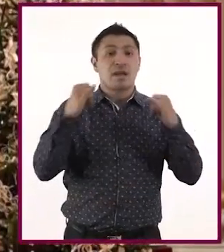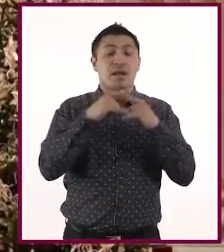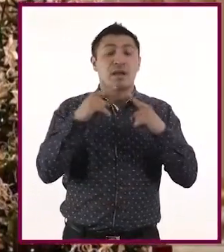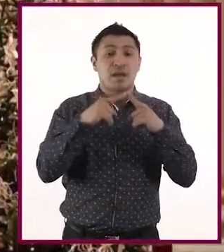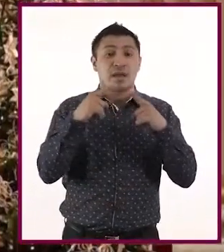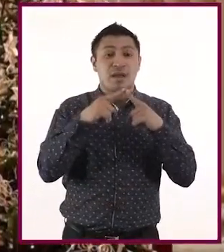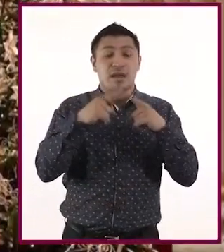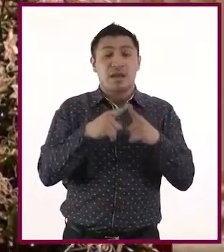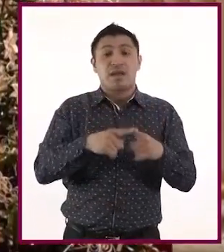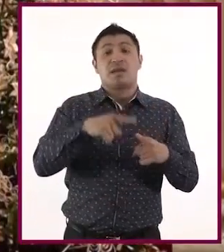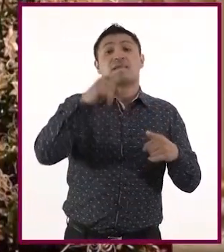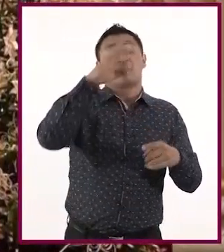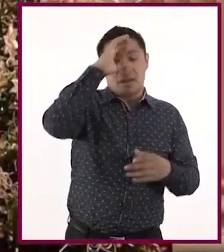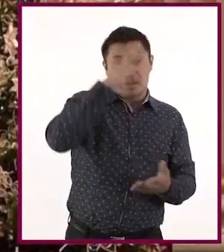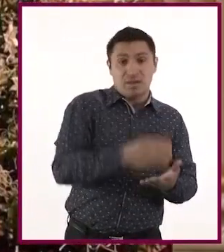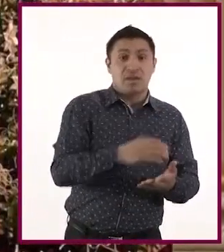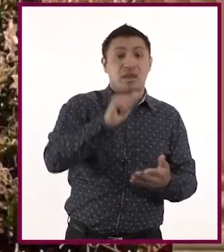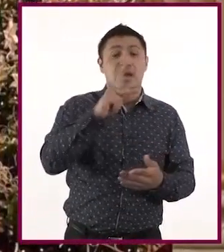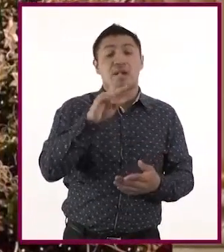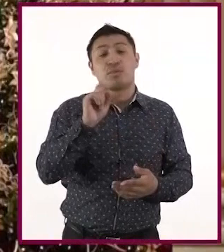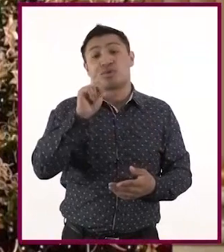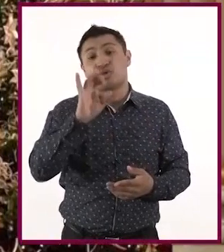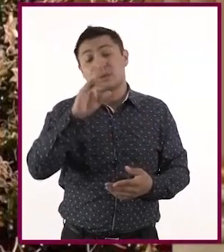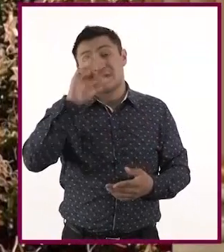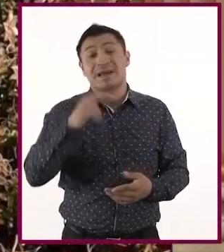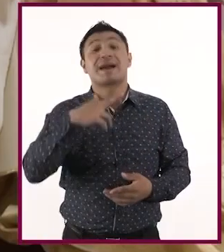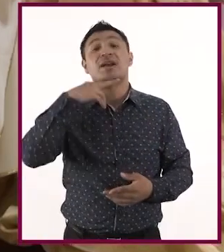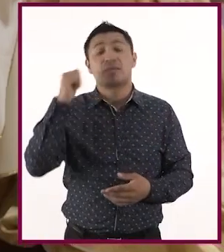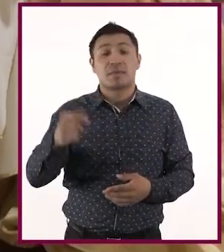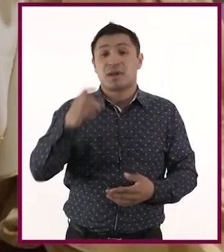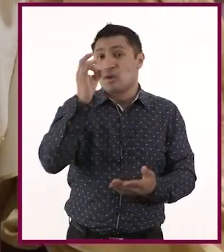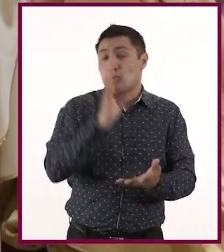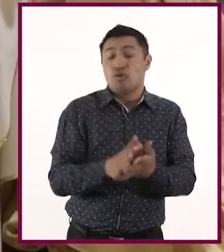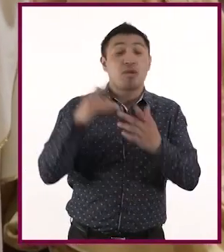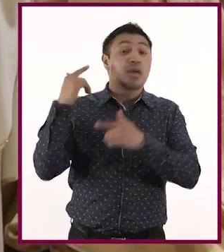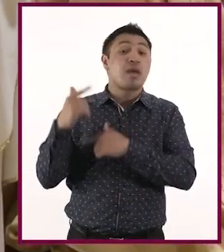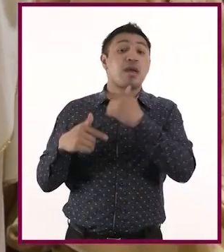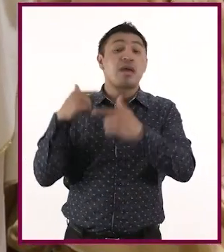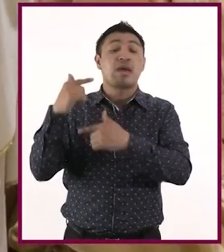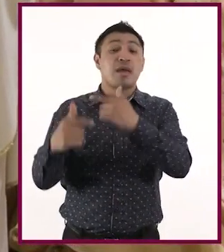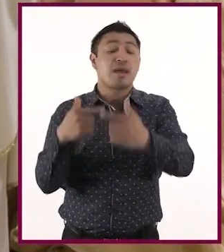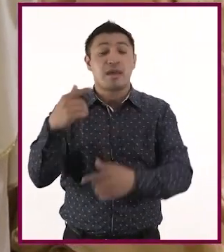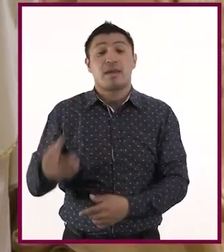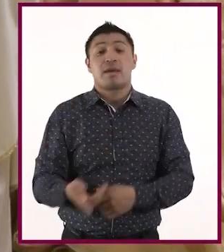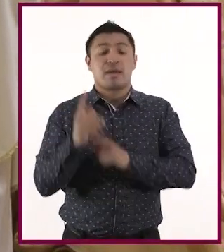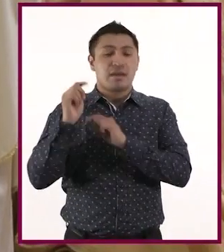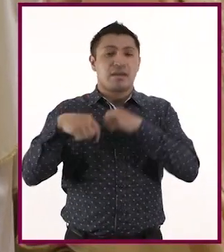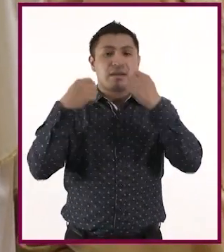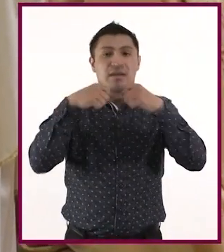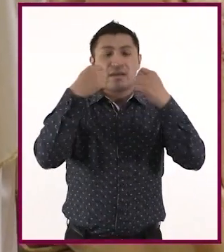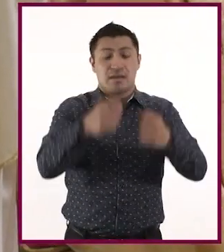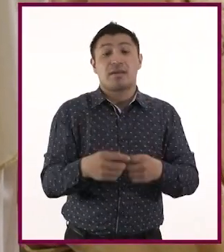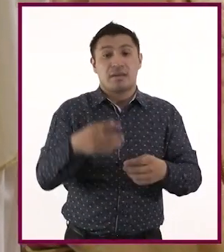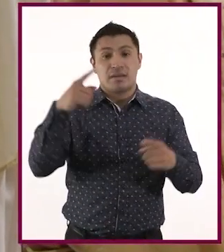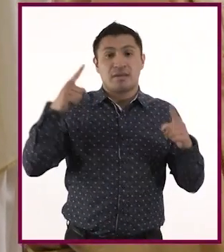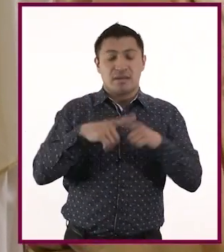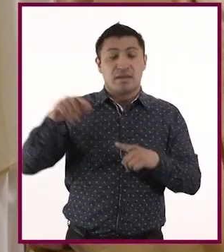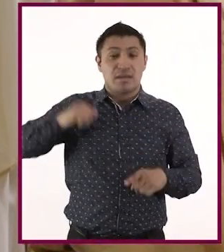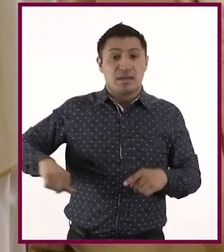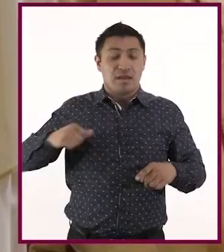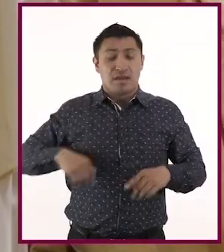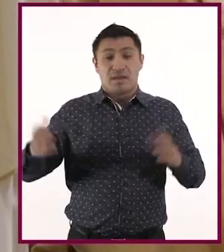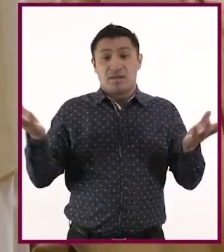Católica Apostólica Romana. Se considera a sí misma como la única heredera de la tradición y de la doctrina de la Iglesia primitiva fundada